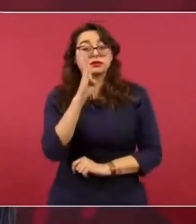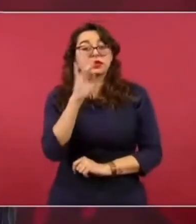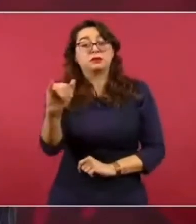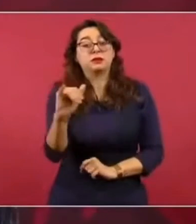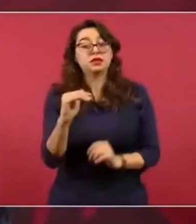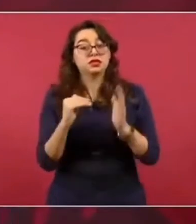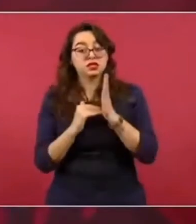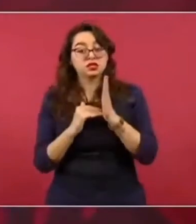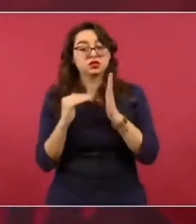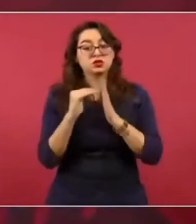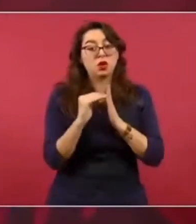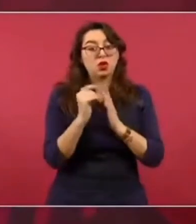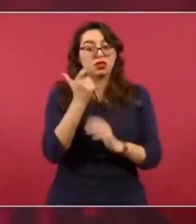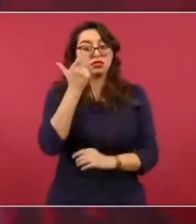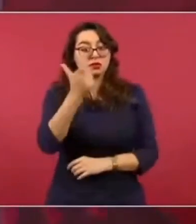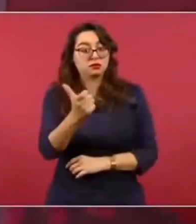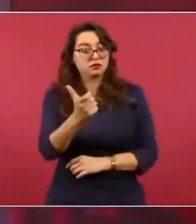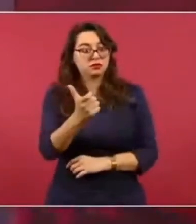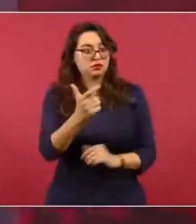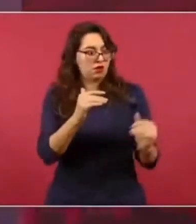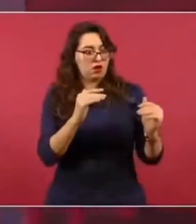y estaríamos igual que ellos.